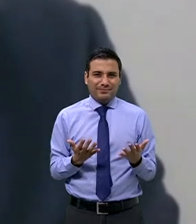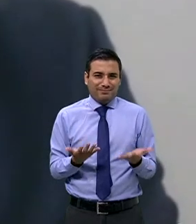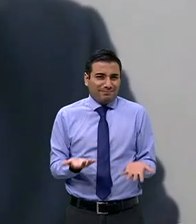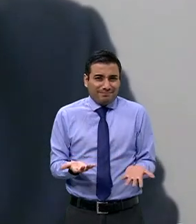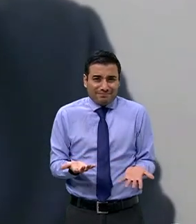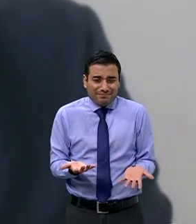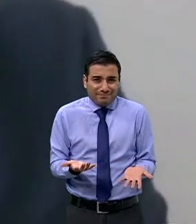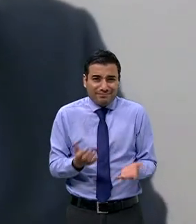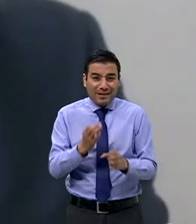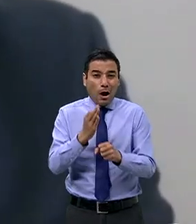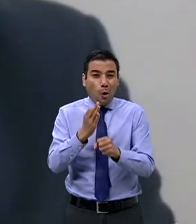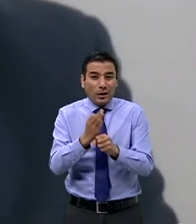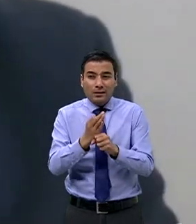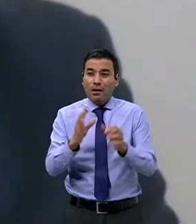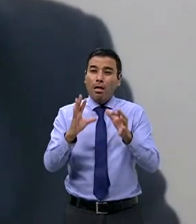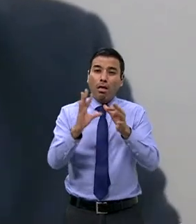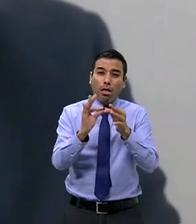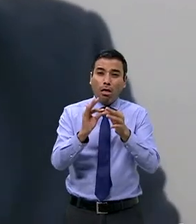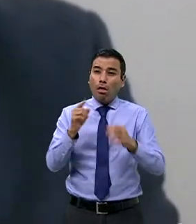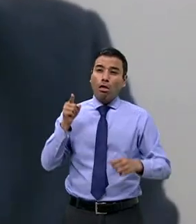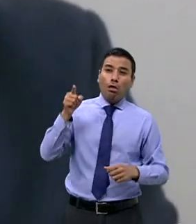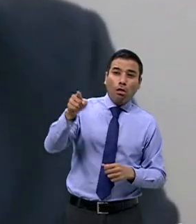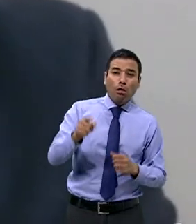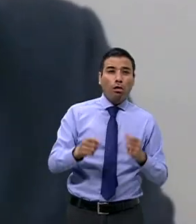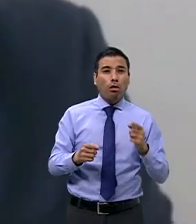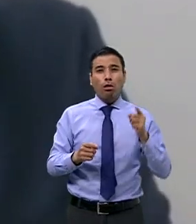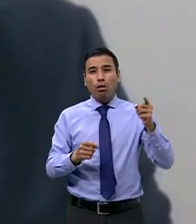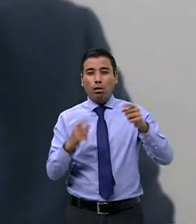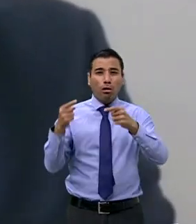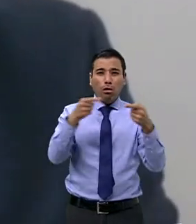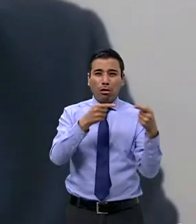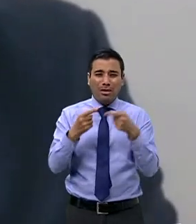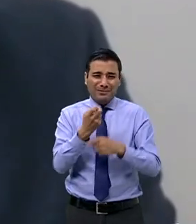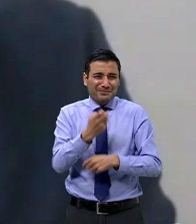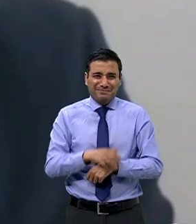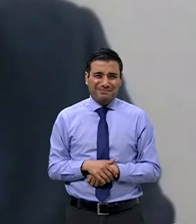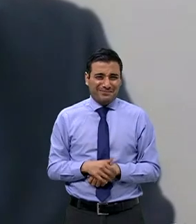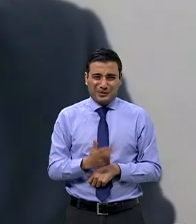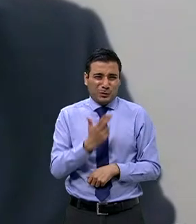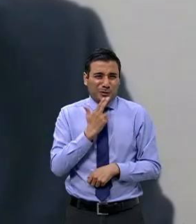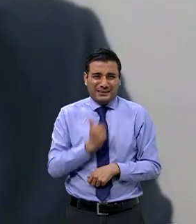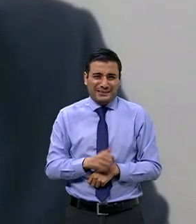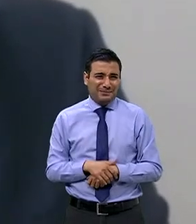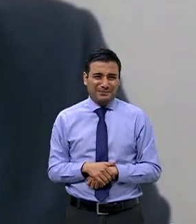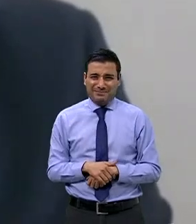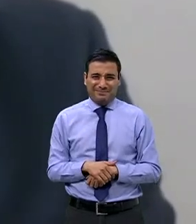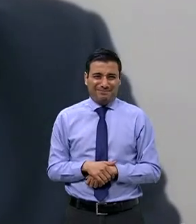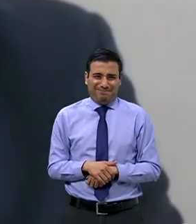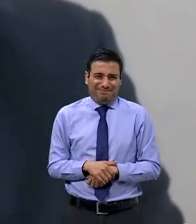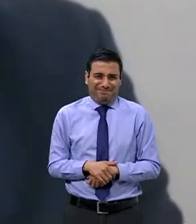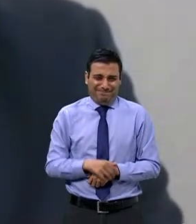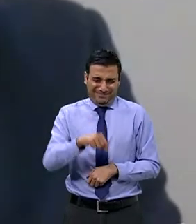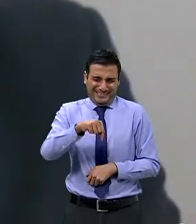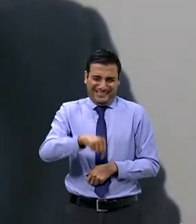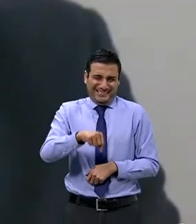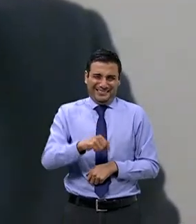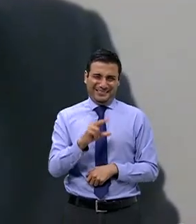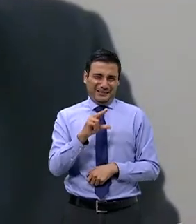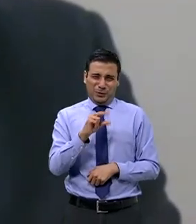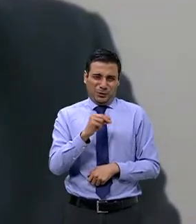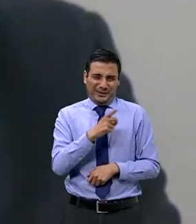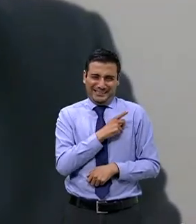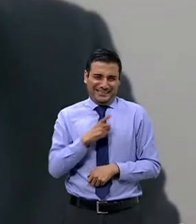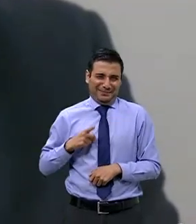tampoco nada este tipo de discusiones tipo de comentarios que a veces ni siquiera son aquí y no